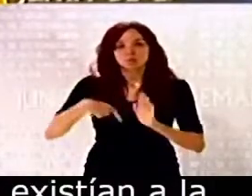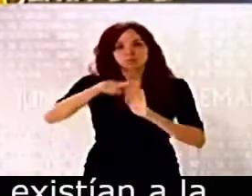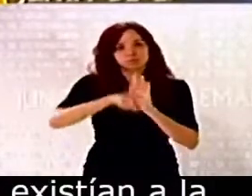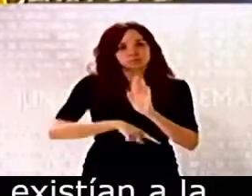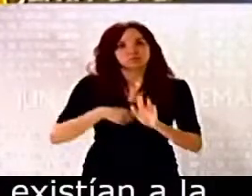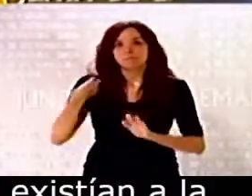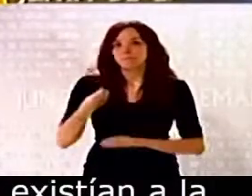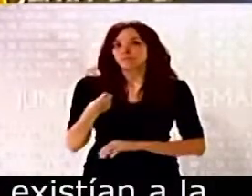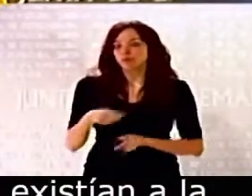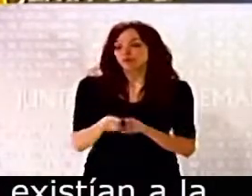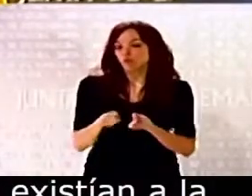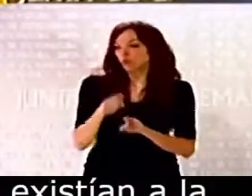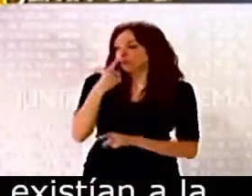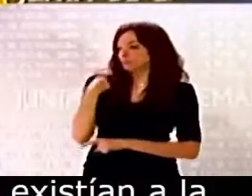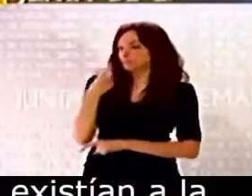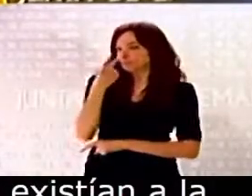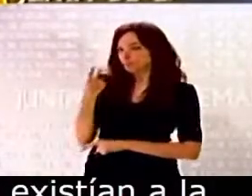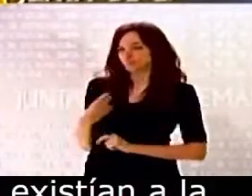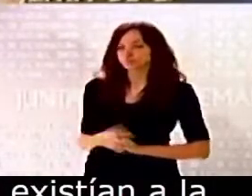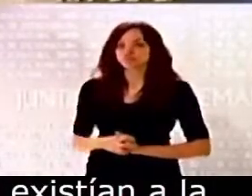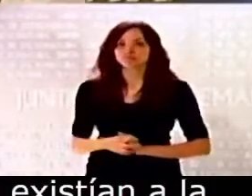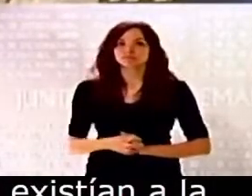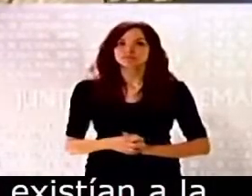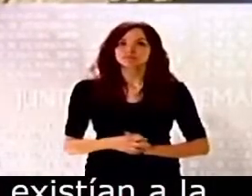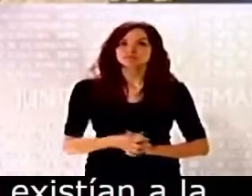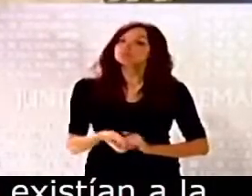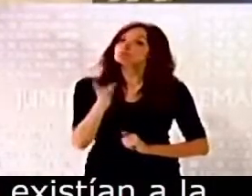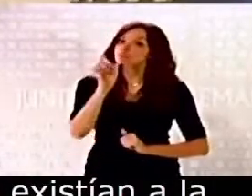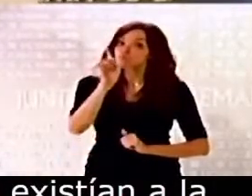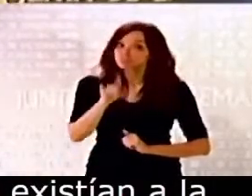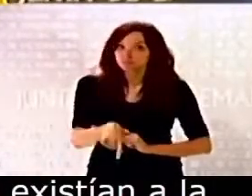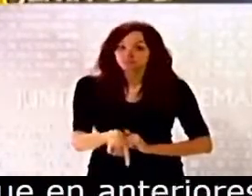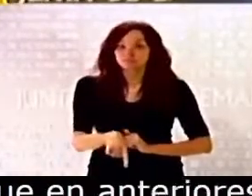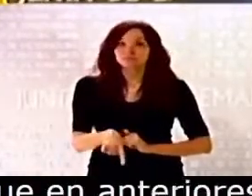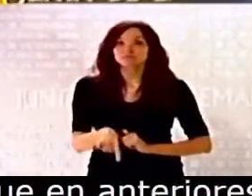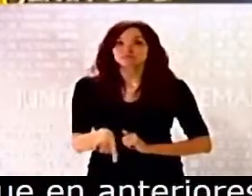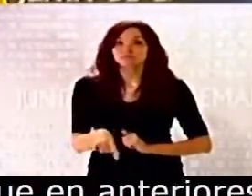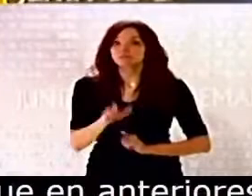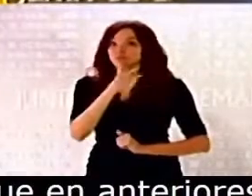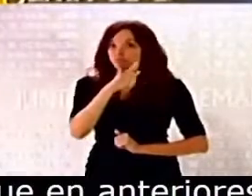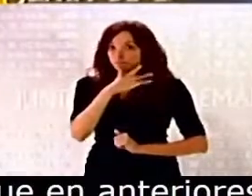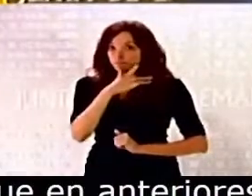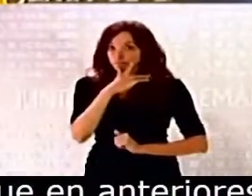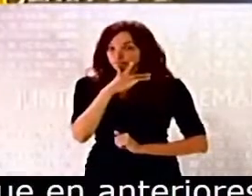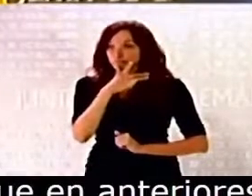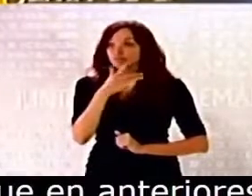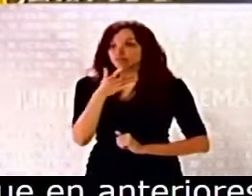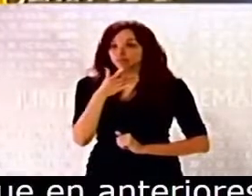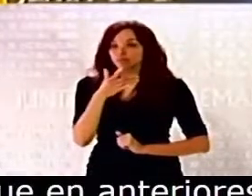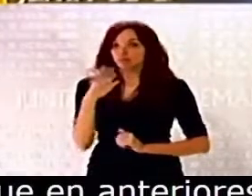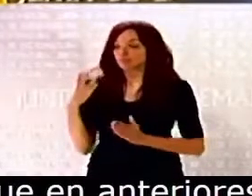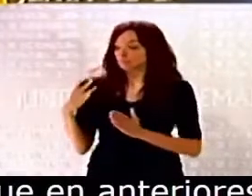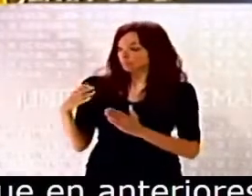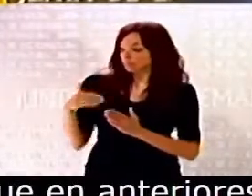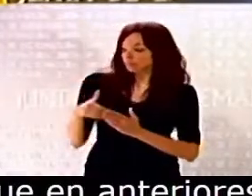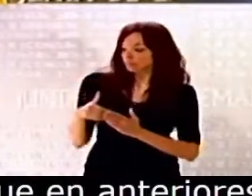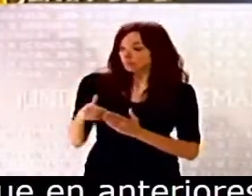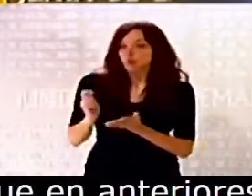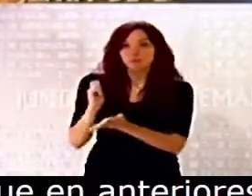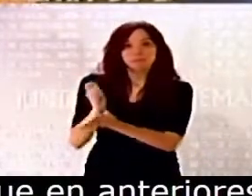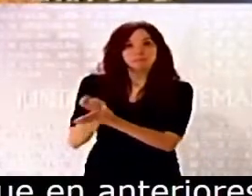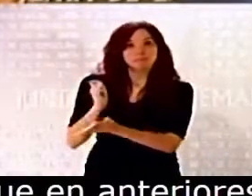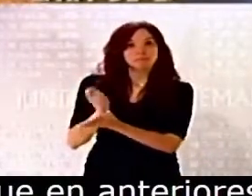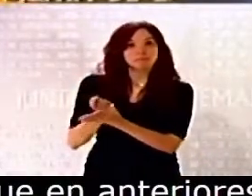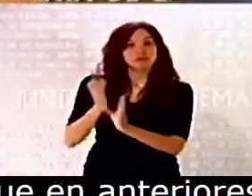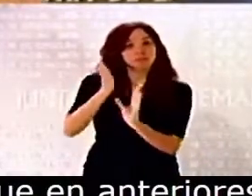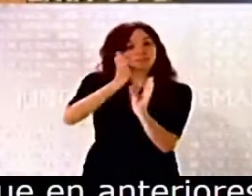convocatorias anteriores. Al calor de esto que estoy diciendo, les actualizo hasta ahora lo que llevamos pagado y los